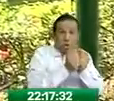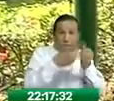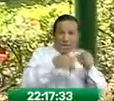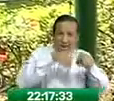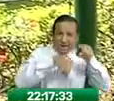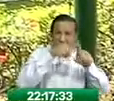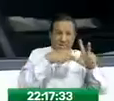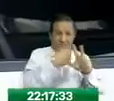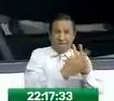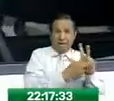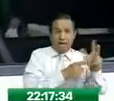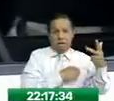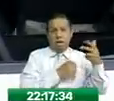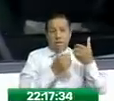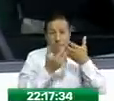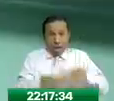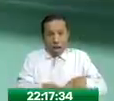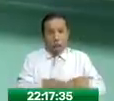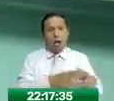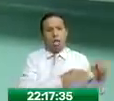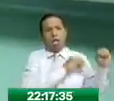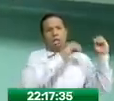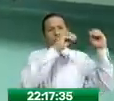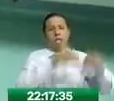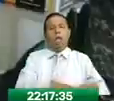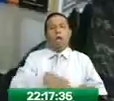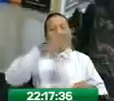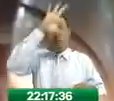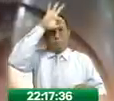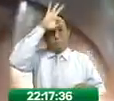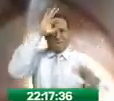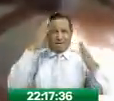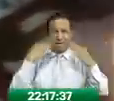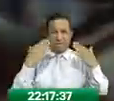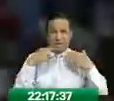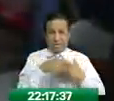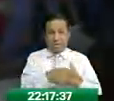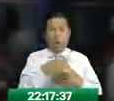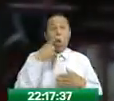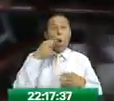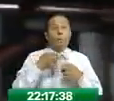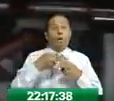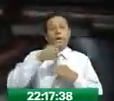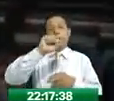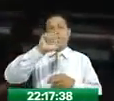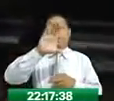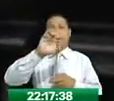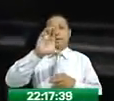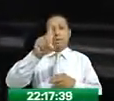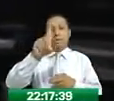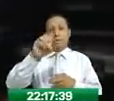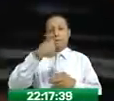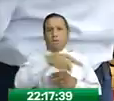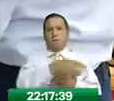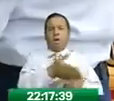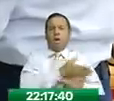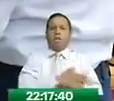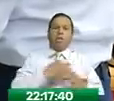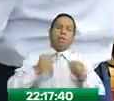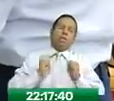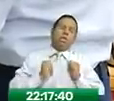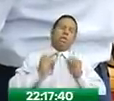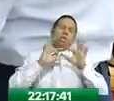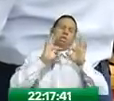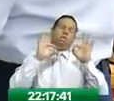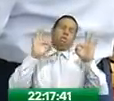el Hospital Guayaquil, donde permanece custodiado por la Policía Nacional, Daniel Salcedo despertó del coma inducido. Así lo afirmó su abogado,